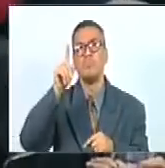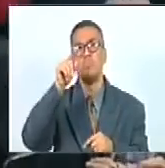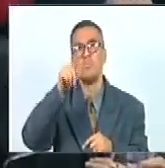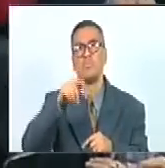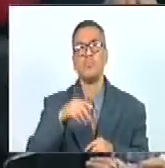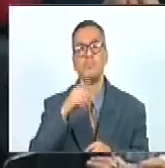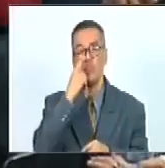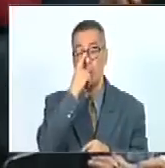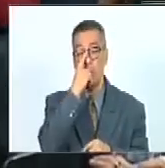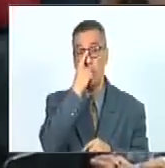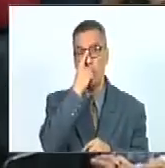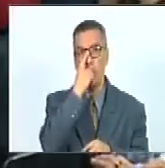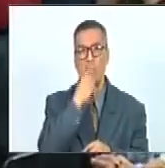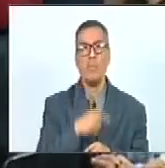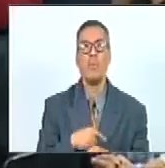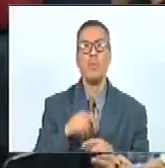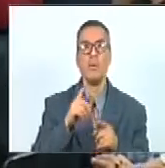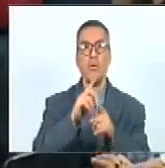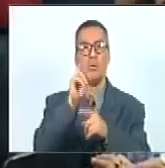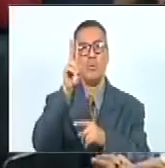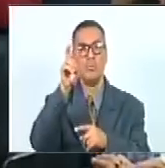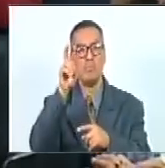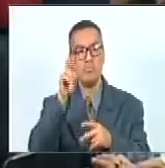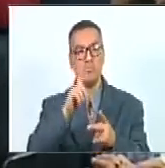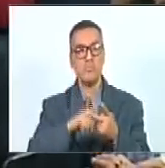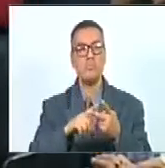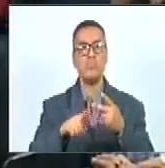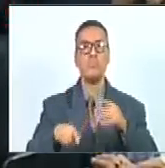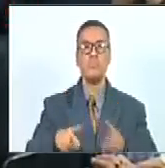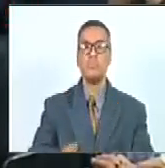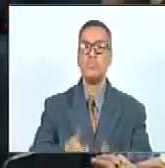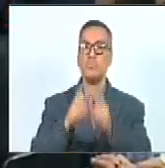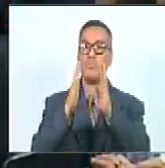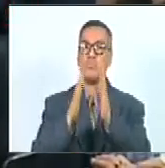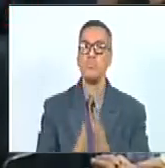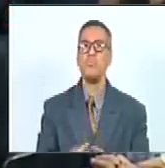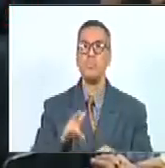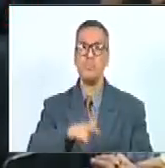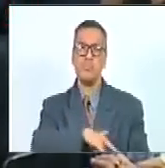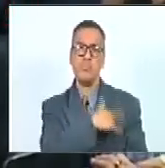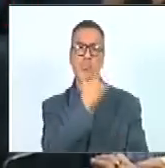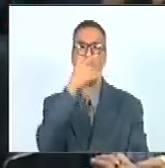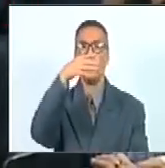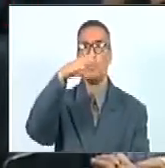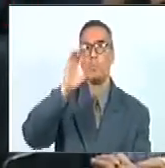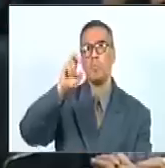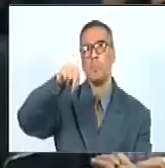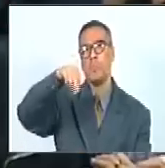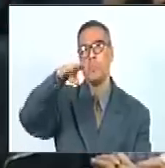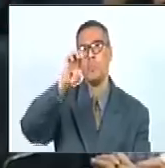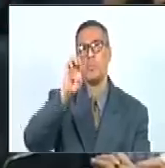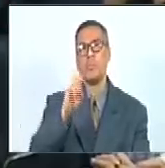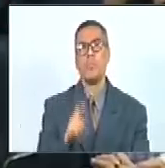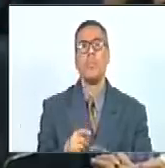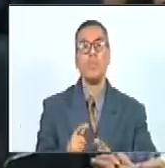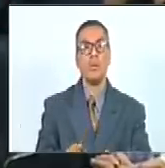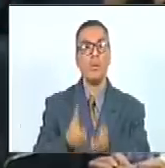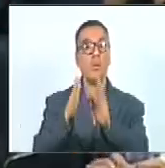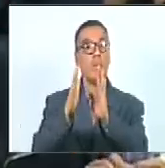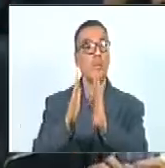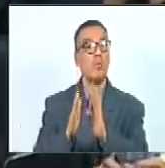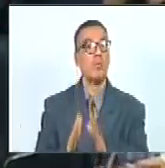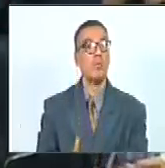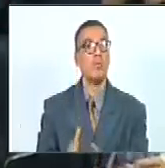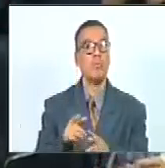puestos. La renovación de las autoridades de la Universidad Central de Venezuela. Autoridades que